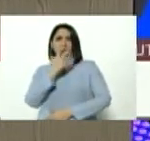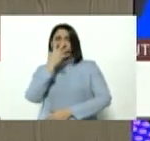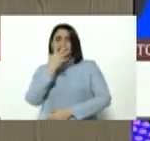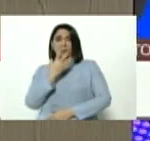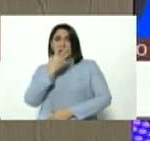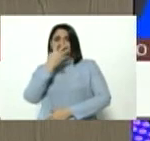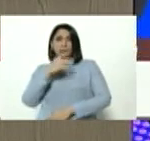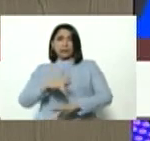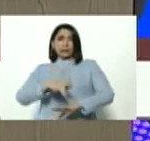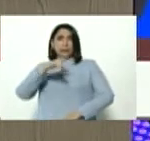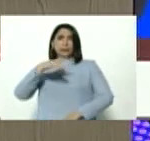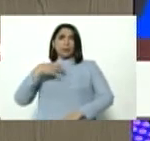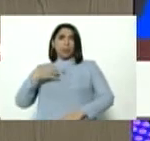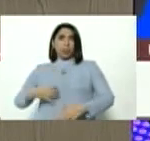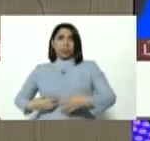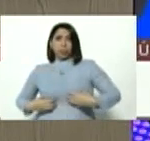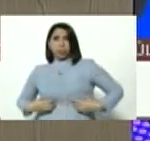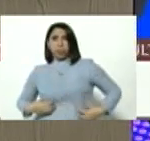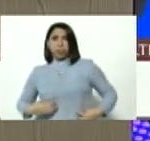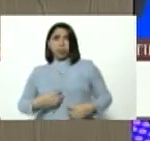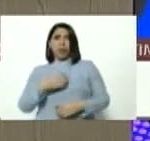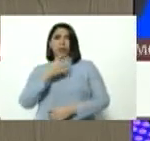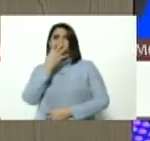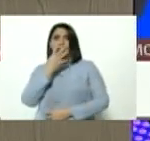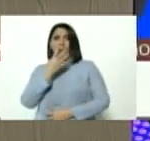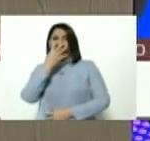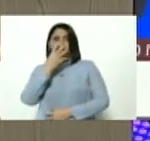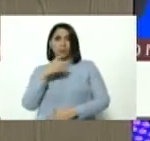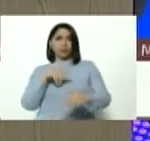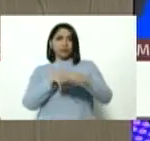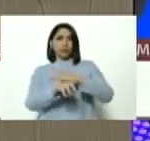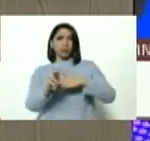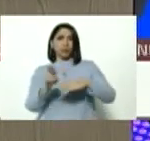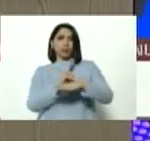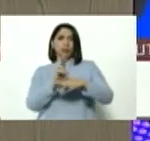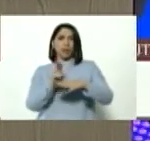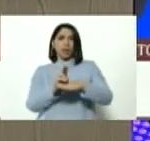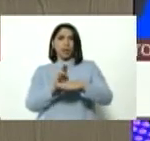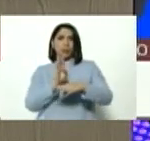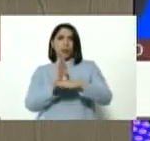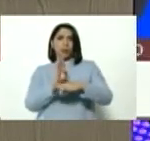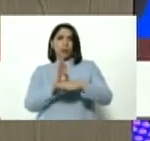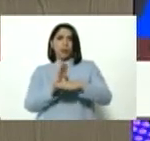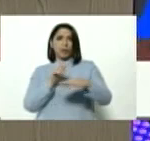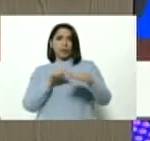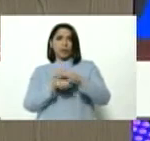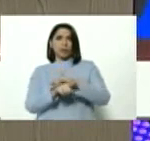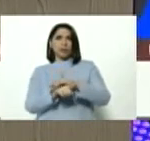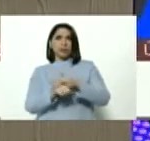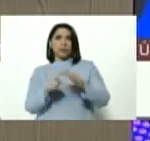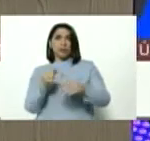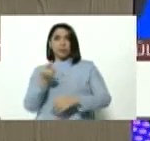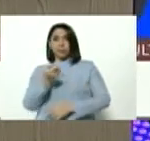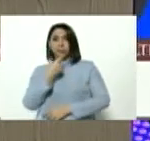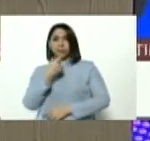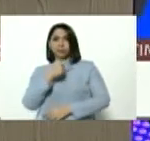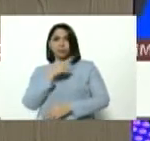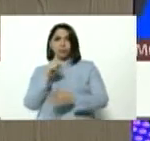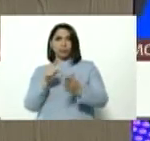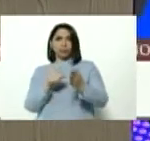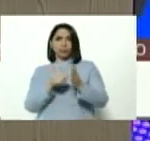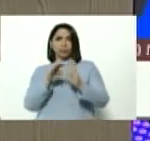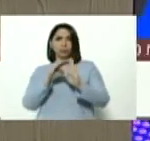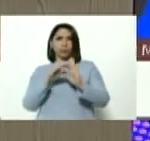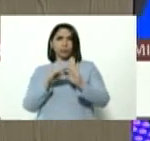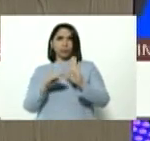neumonía bilateral, y fue ingresada a la unidad de cuidados intensivos de ese hospital universitario. Recibió el esquema de tratamiento completo del protocolo del